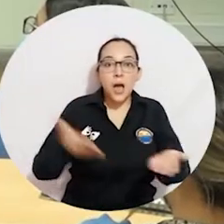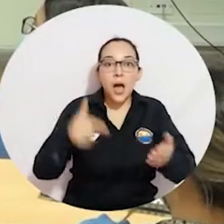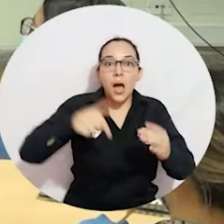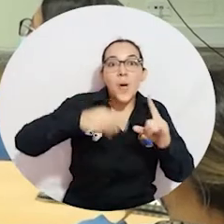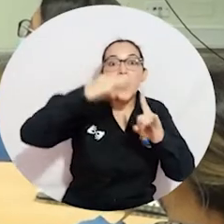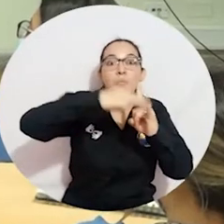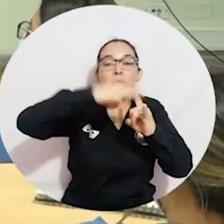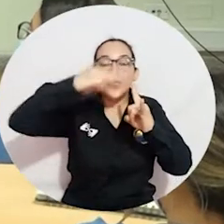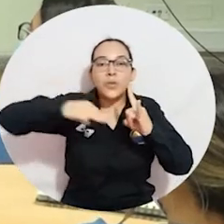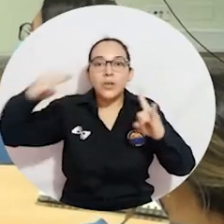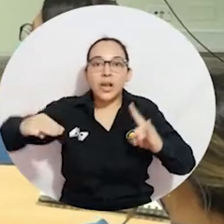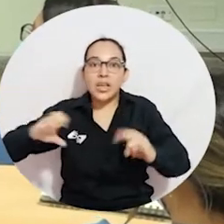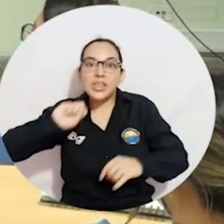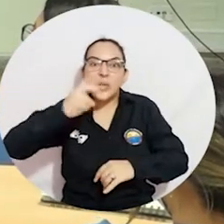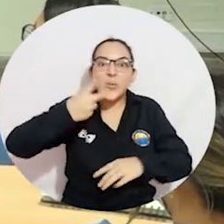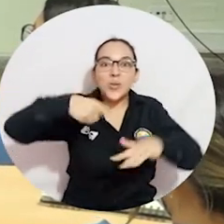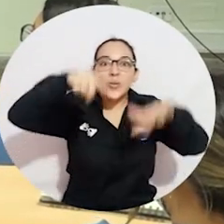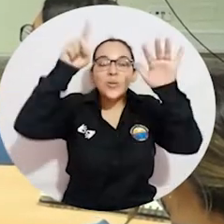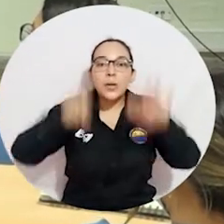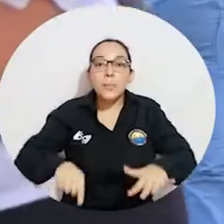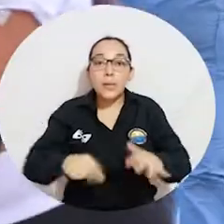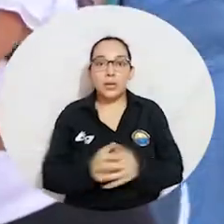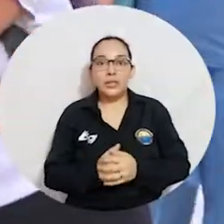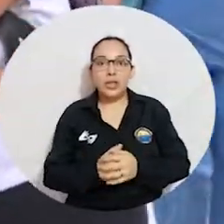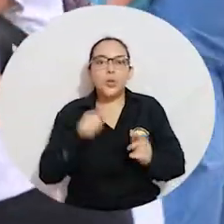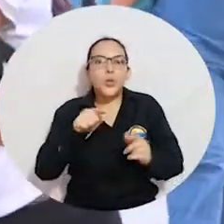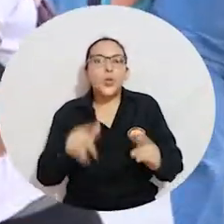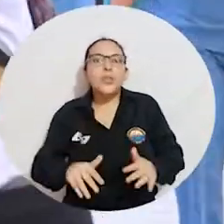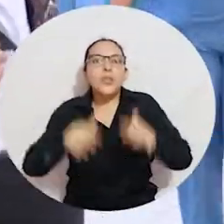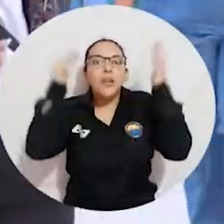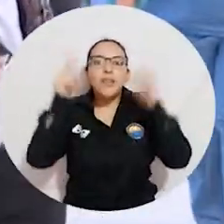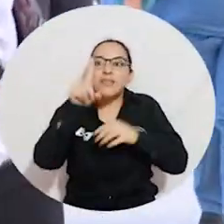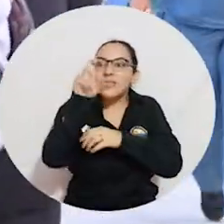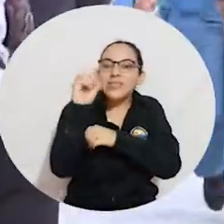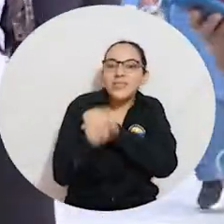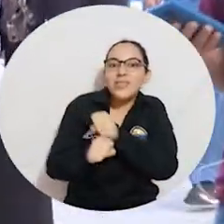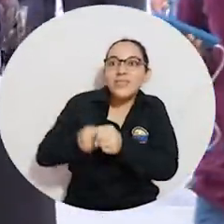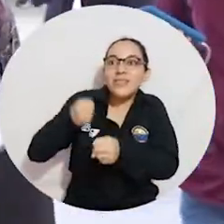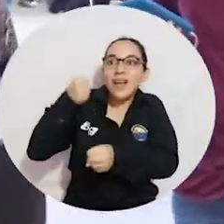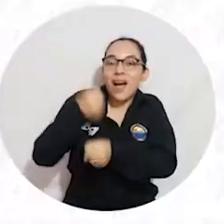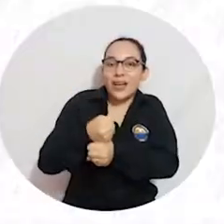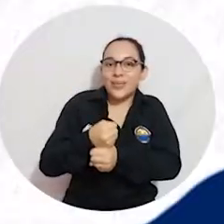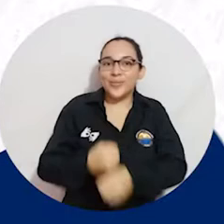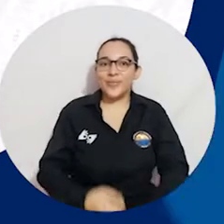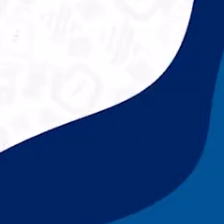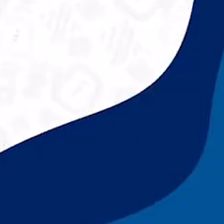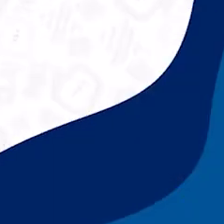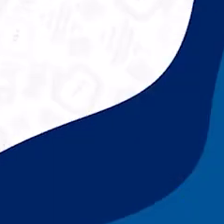Bienvenidos nuevamente a la Universidad del Magdalena, este segundo semestre, en el marco de la celebración de nuestros 60 años.